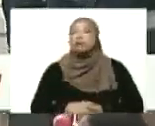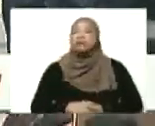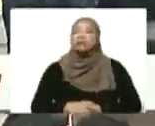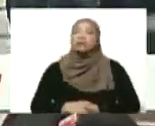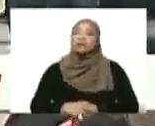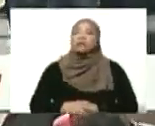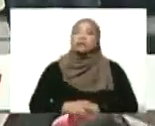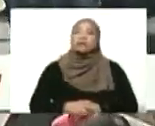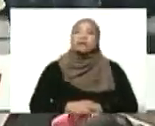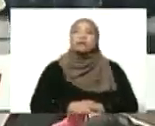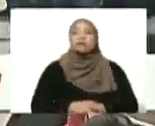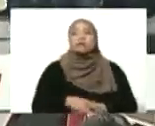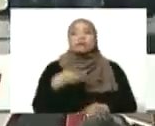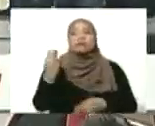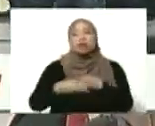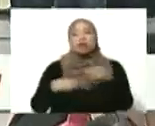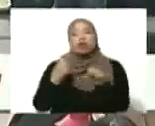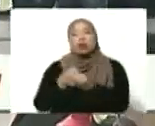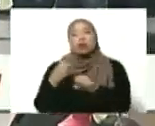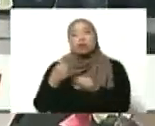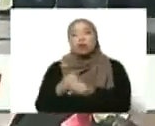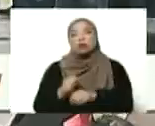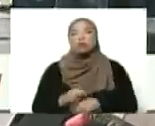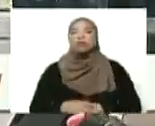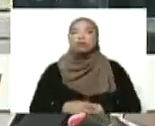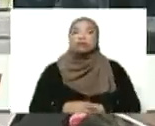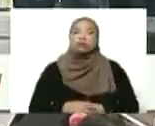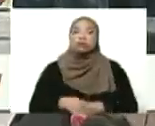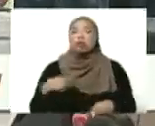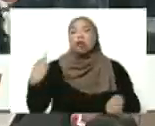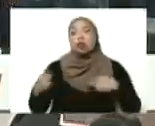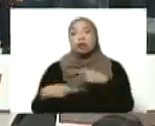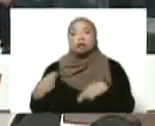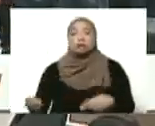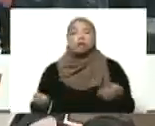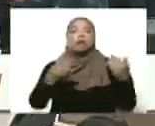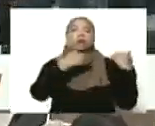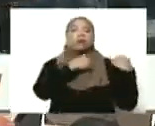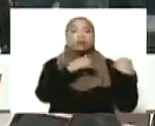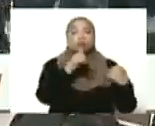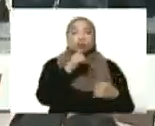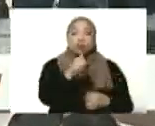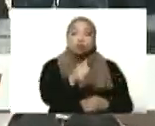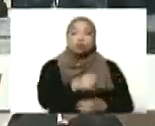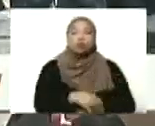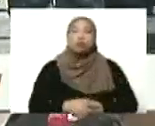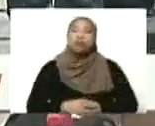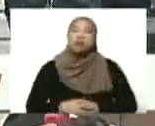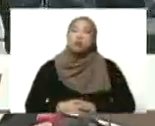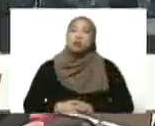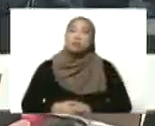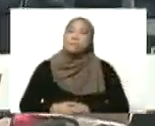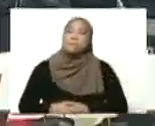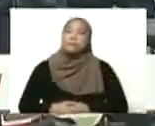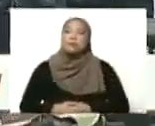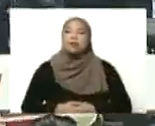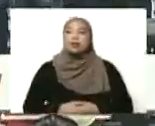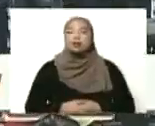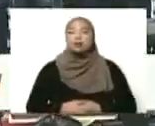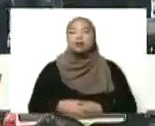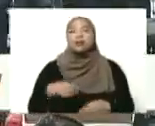con el corazón, con el compromiso, con la responsabilidad, con la ética, con la